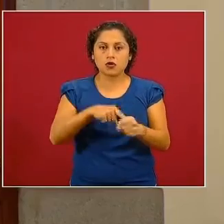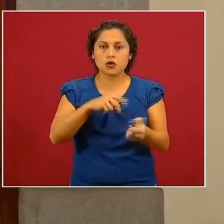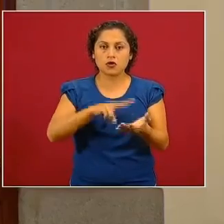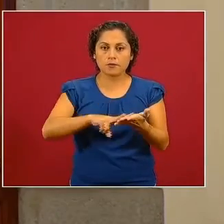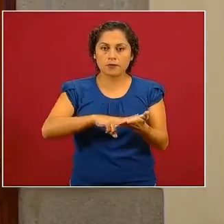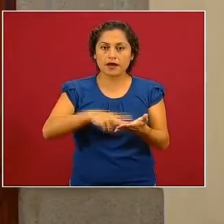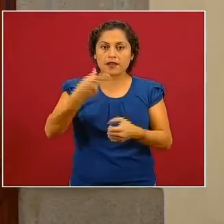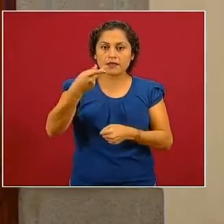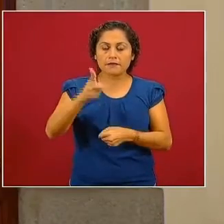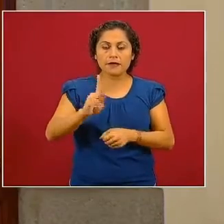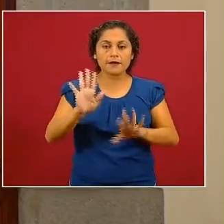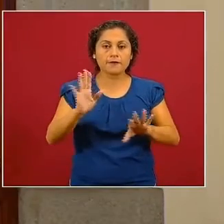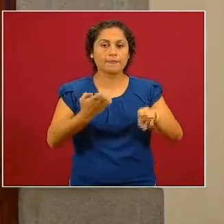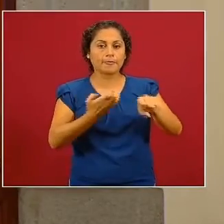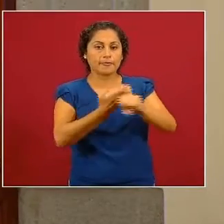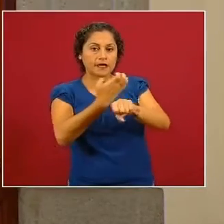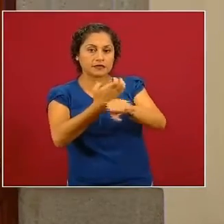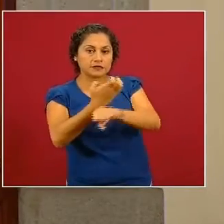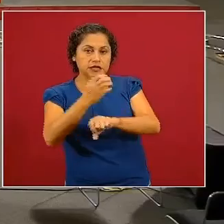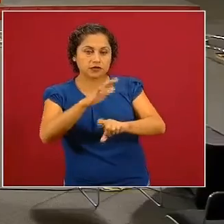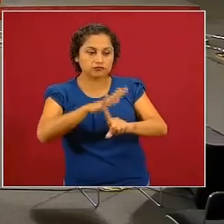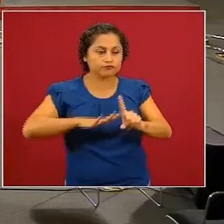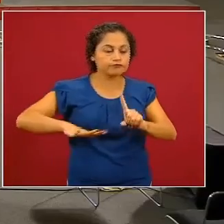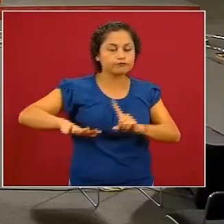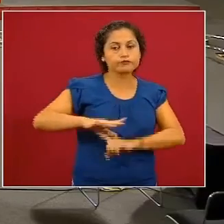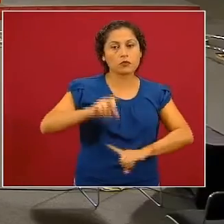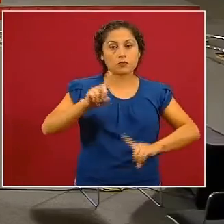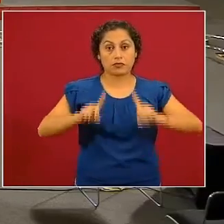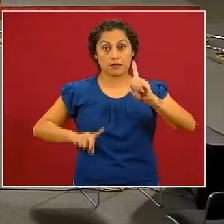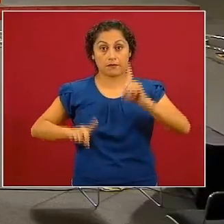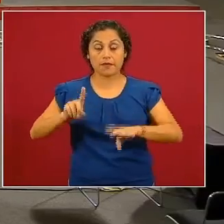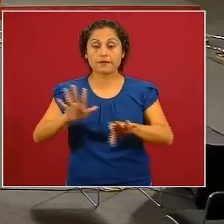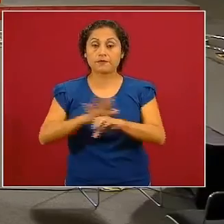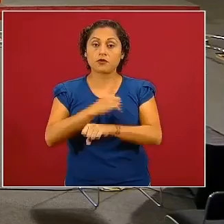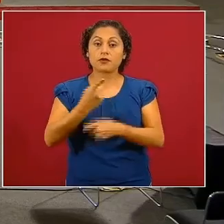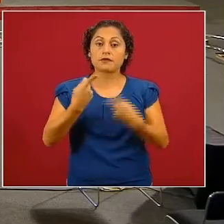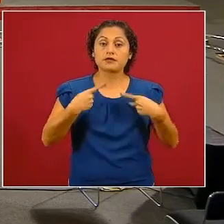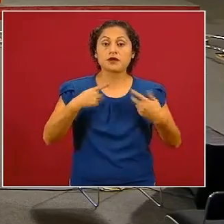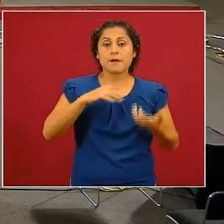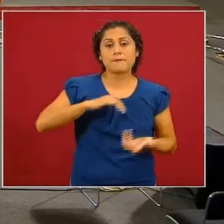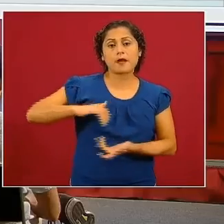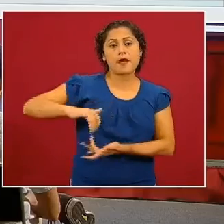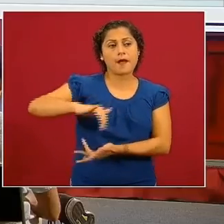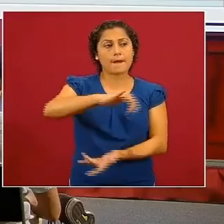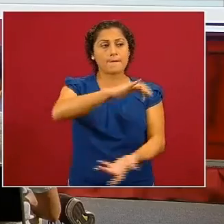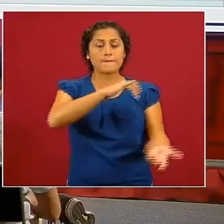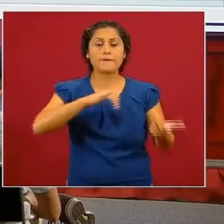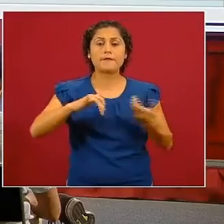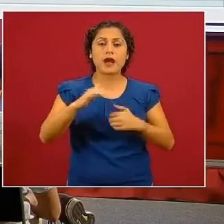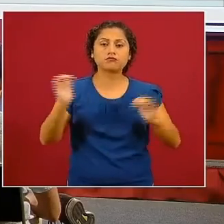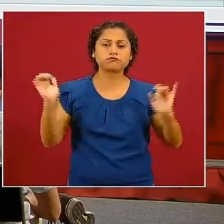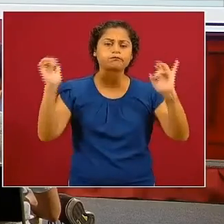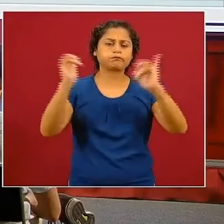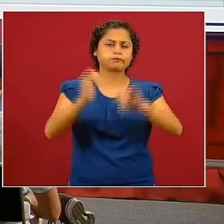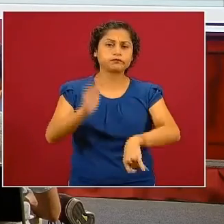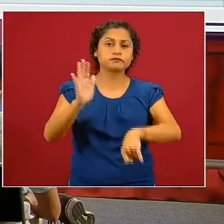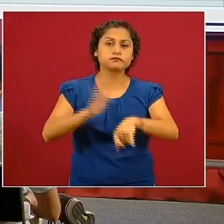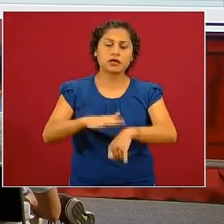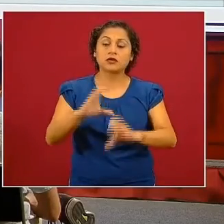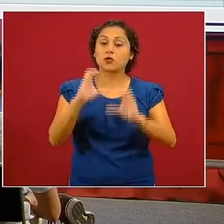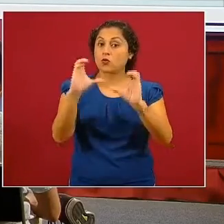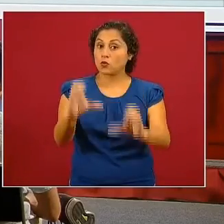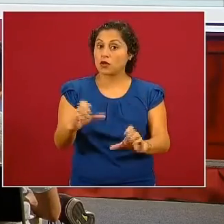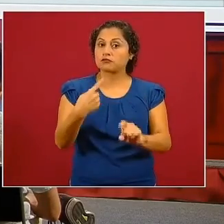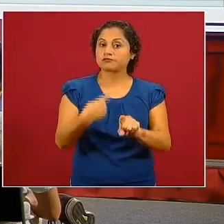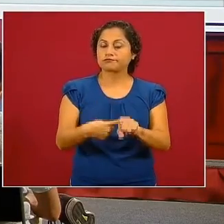riesgo, pues lógicamente se incrementa la actividad en el espacio público y por lo tanto se pueden incrementar los contagios a raíz de